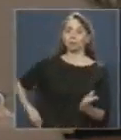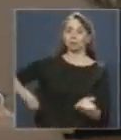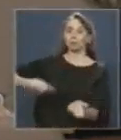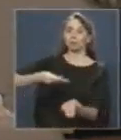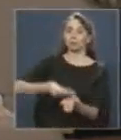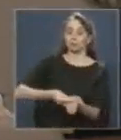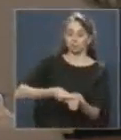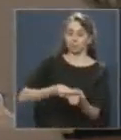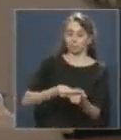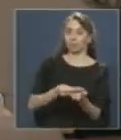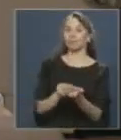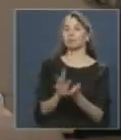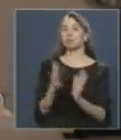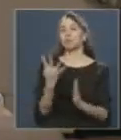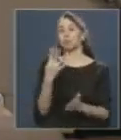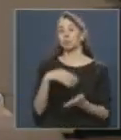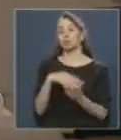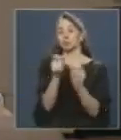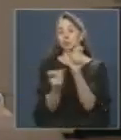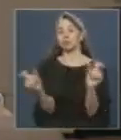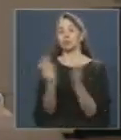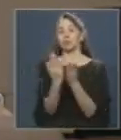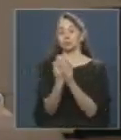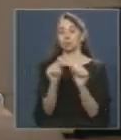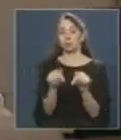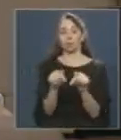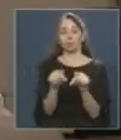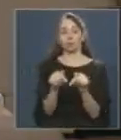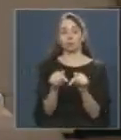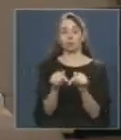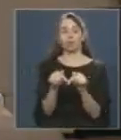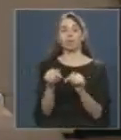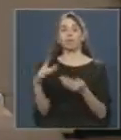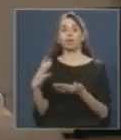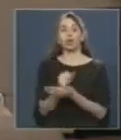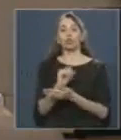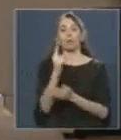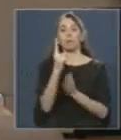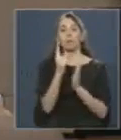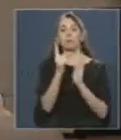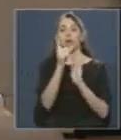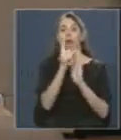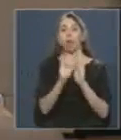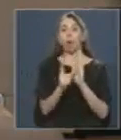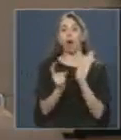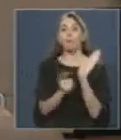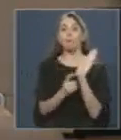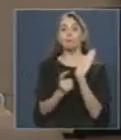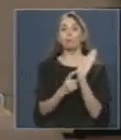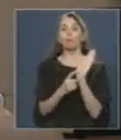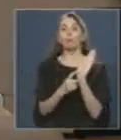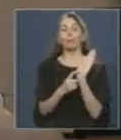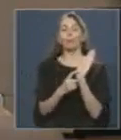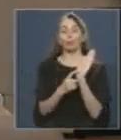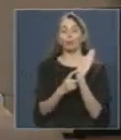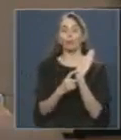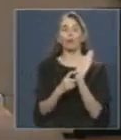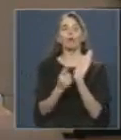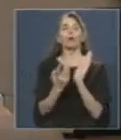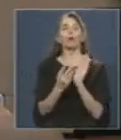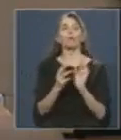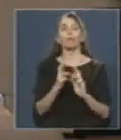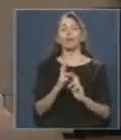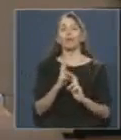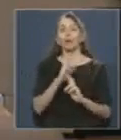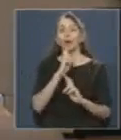con cerca de 4.000 alumnos, estuvieron en los primeros lugares en los recientes rankings generados a partir de los